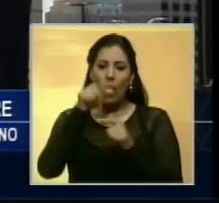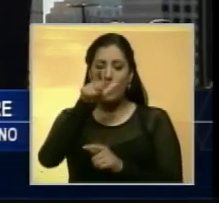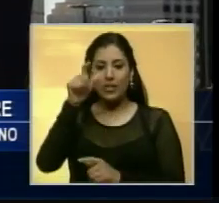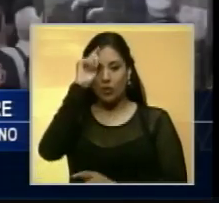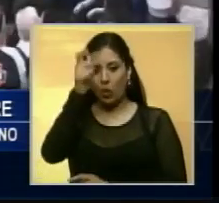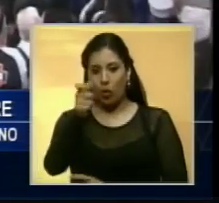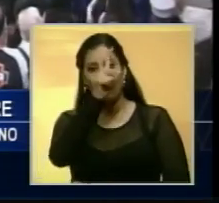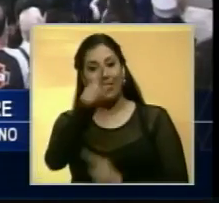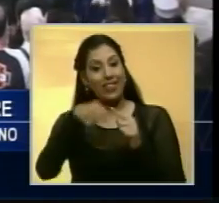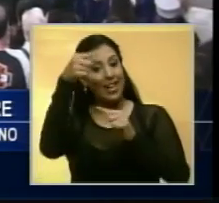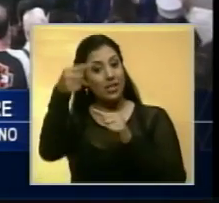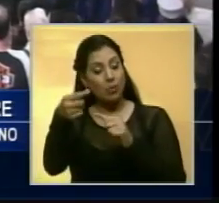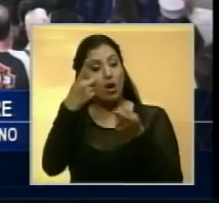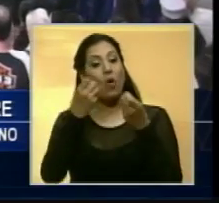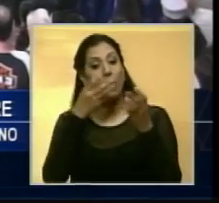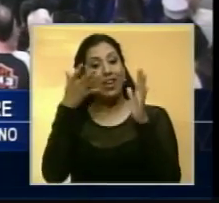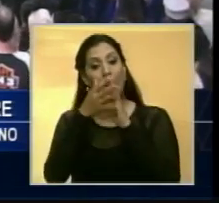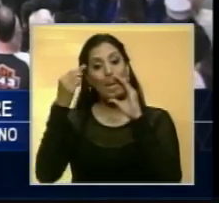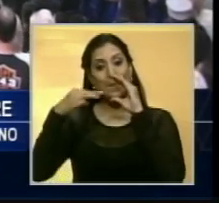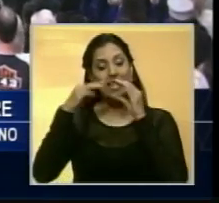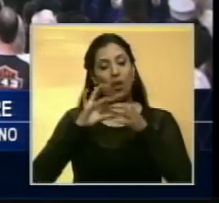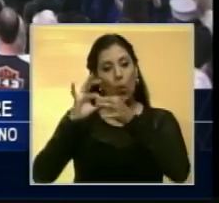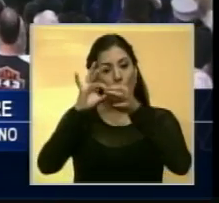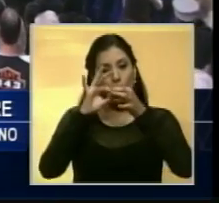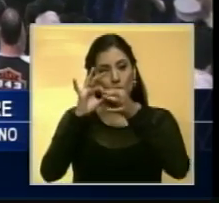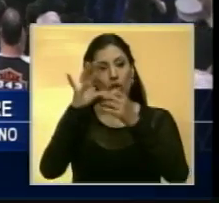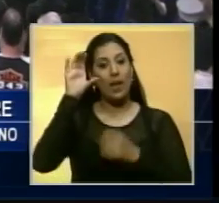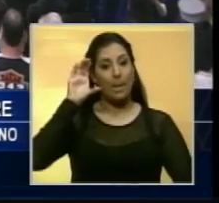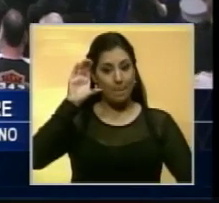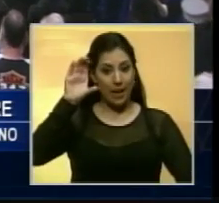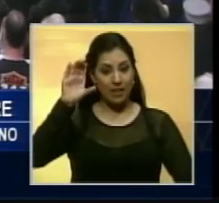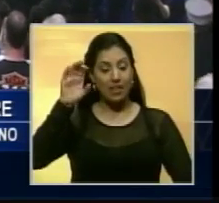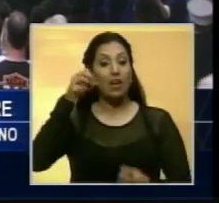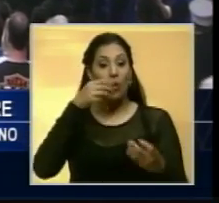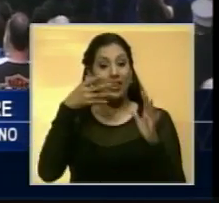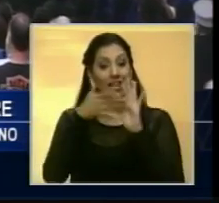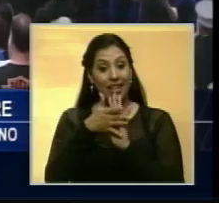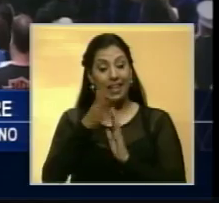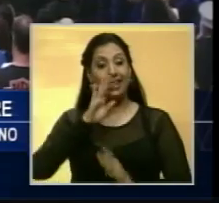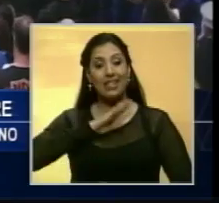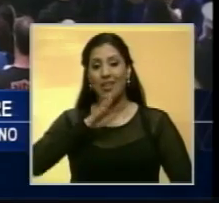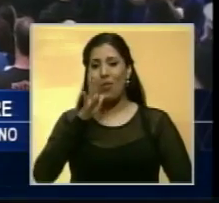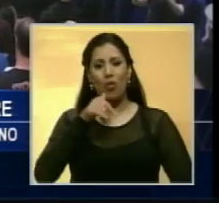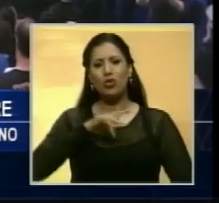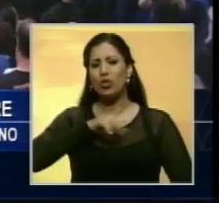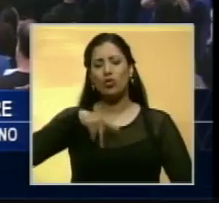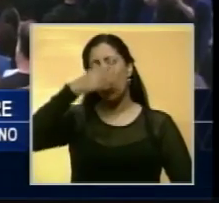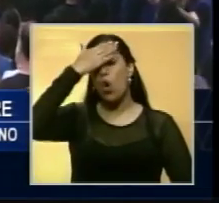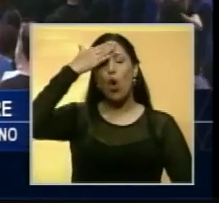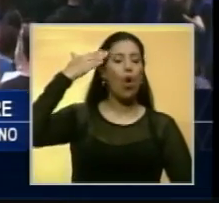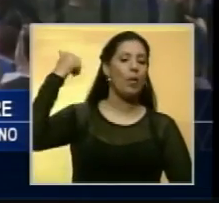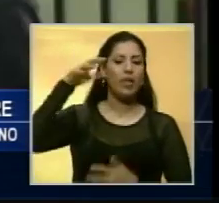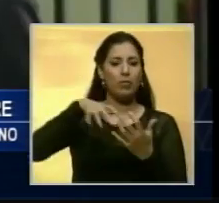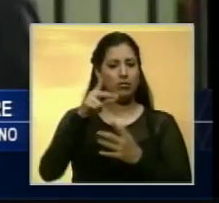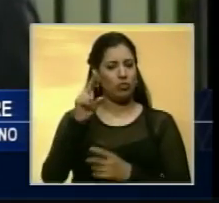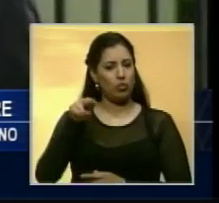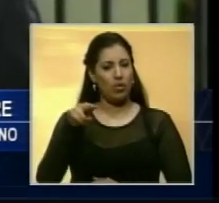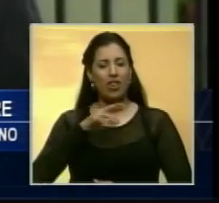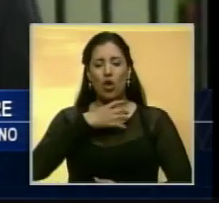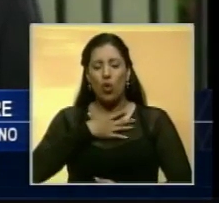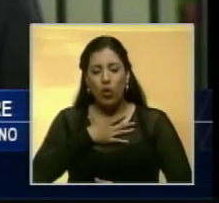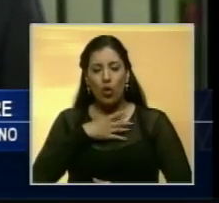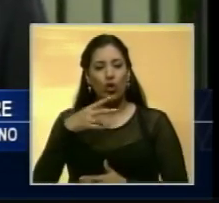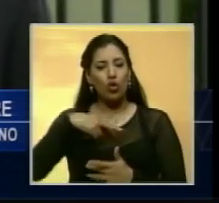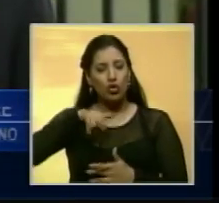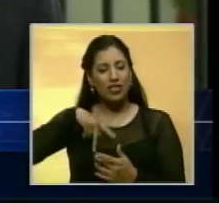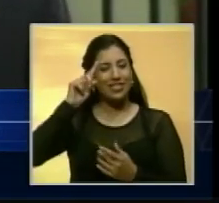víctimas y posteriormente emitió un mensaje de unidad a la nación. Indicó que el país no va a olvidar la tragedia. En su dolor nos